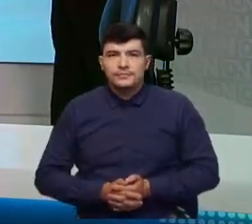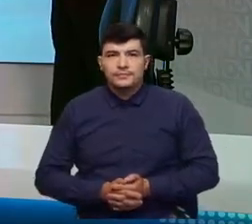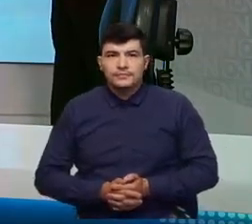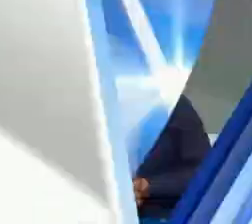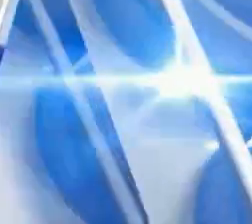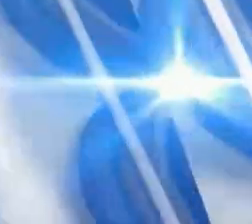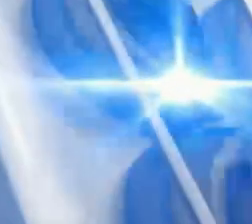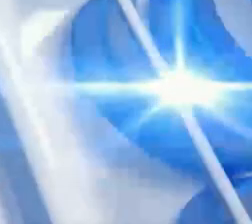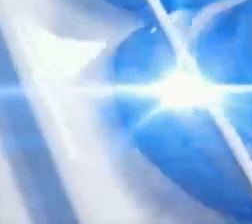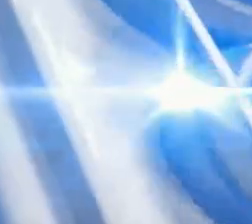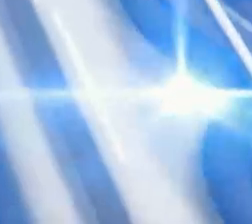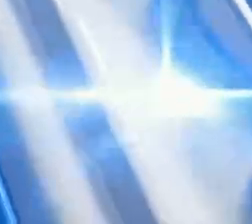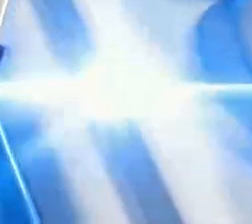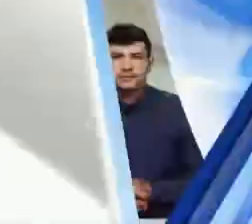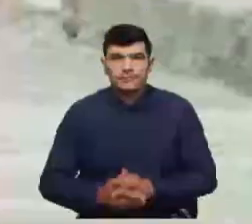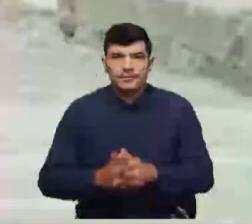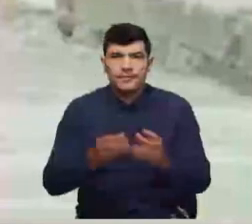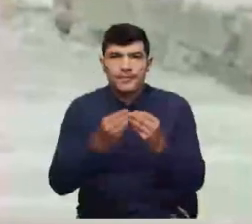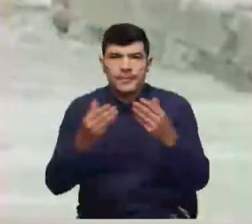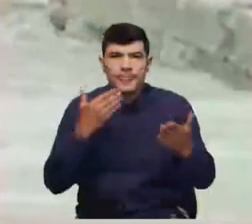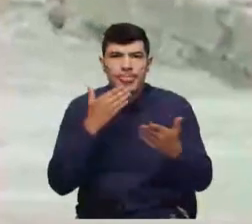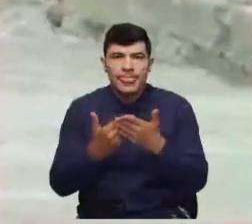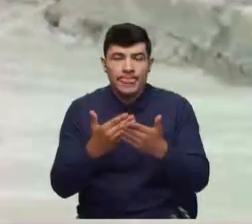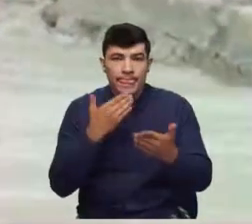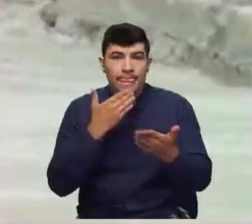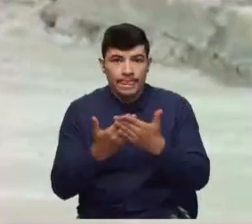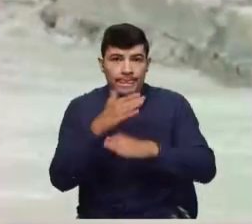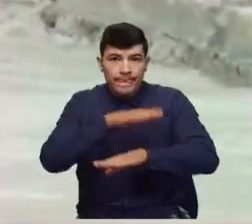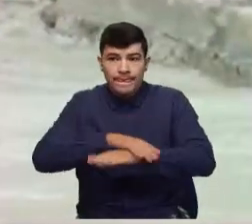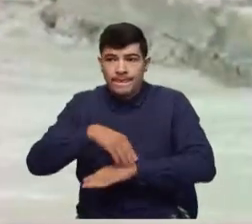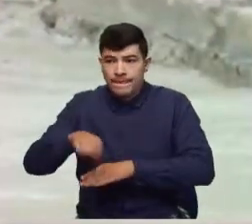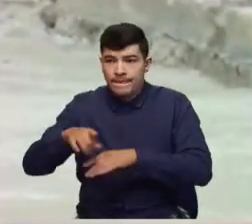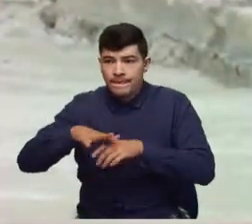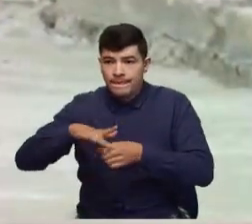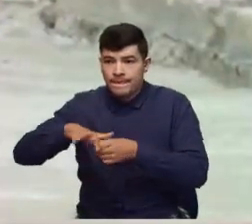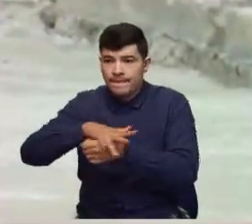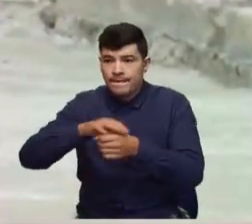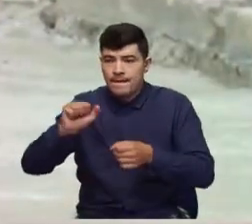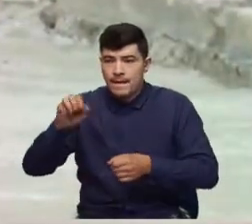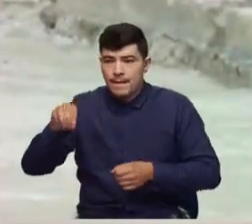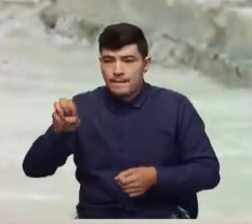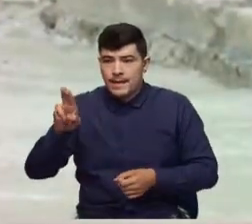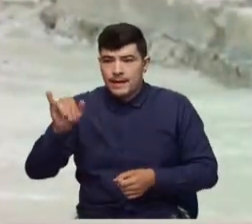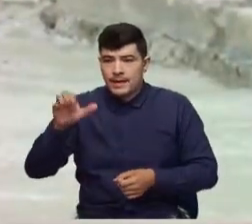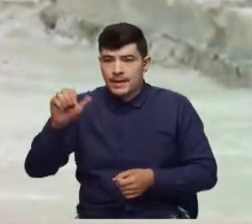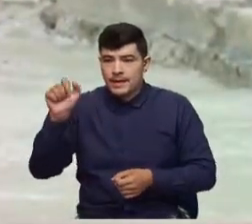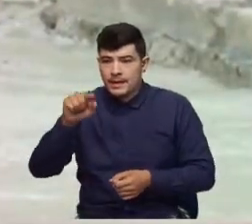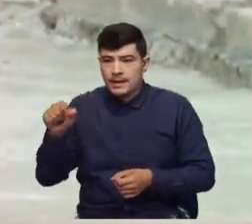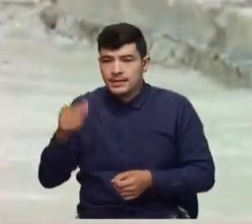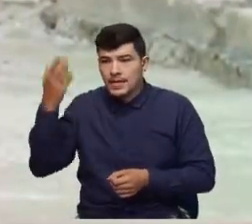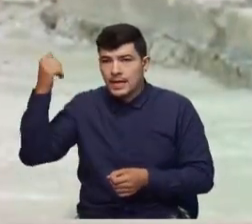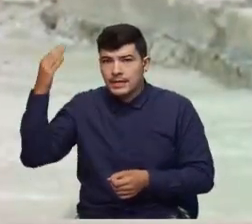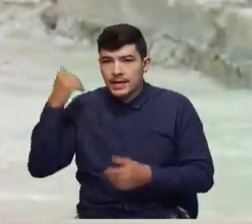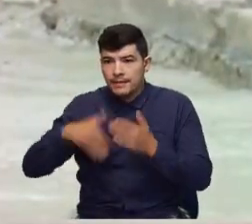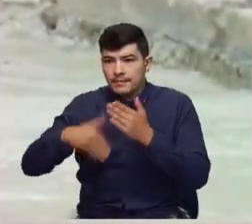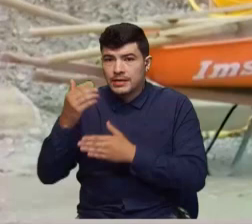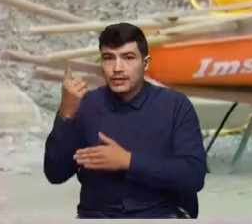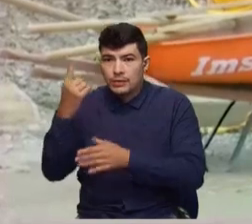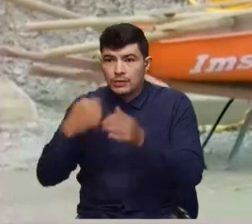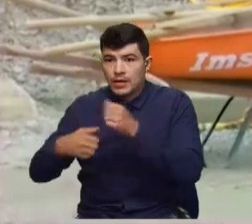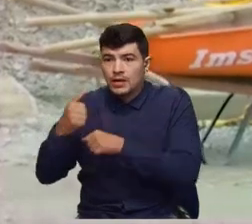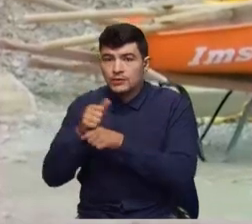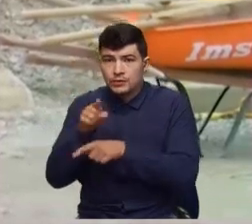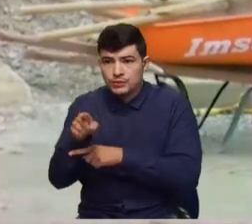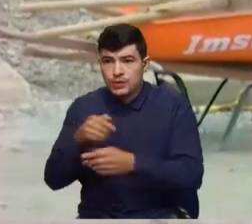Gracias, buenas tardes. Este es el sector del barrio Las Américas que ya lleva un año debido a que iniciaron a hacer cambios en las redes de